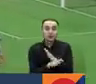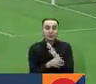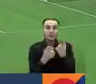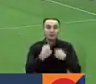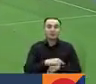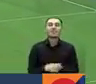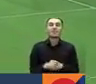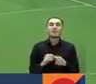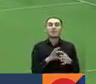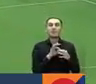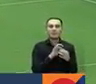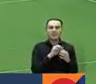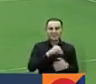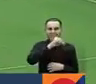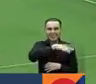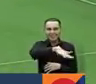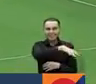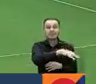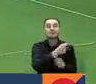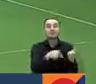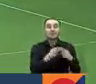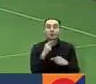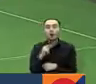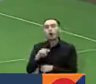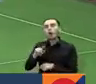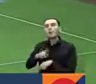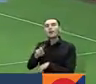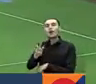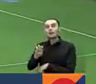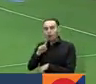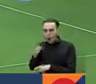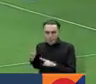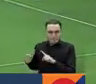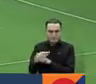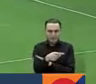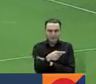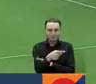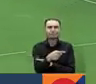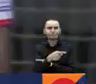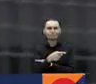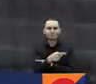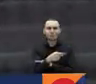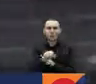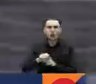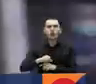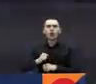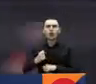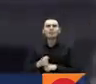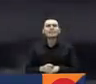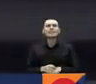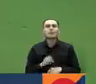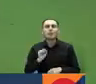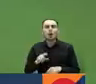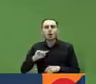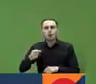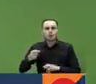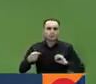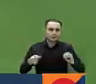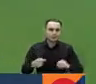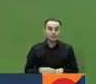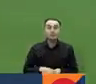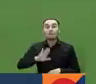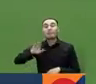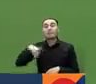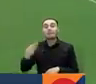al Unión Magdalena. Gerson Mosquera al minuto 8, este buen remate cruzado de pierna derecha para el 1-0. Y después